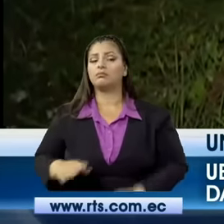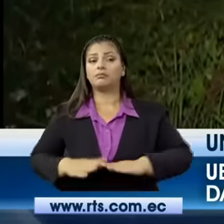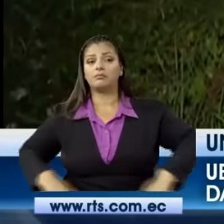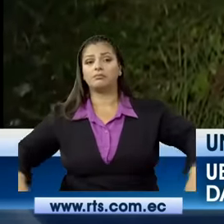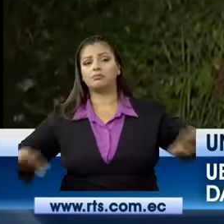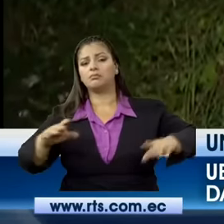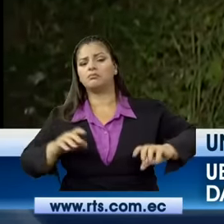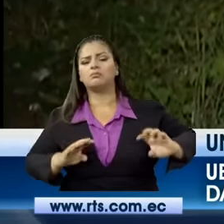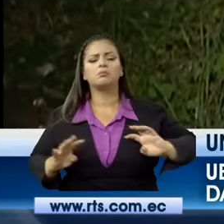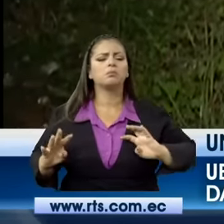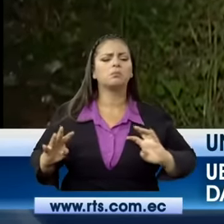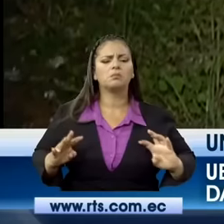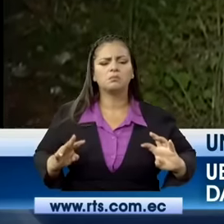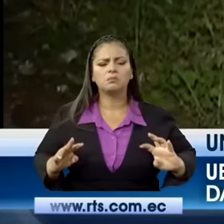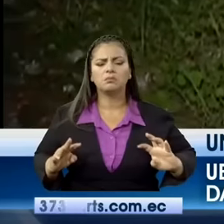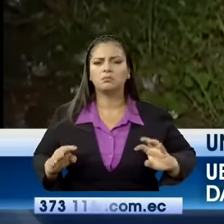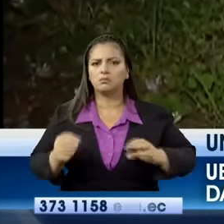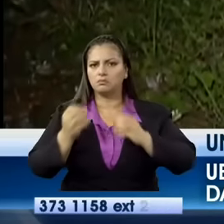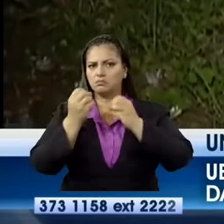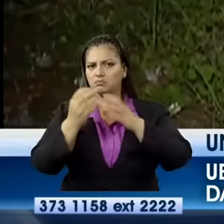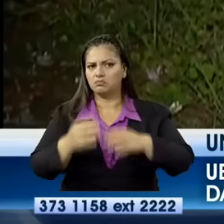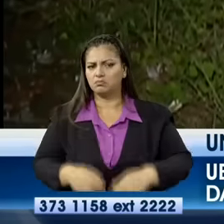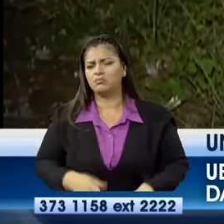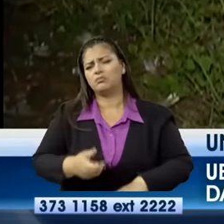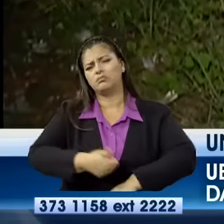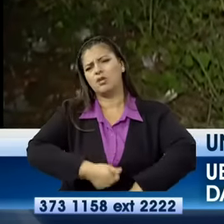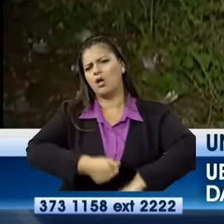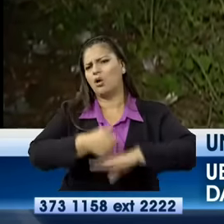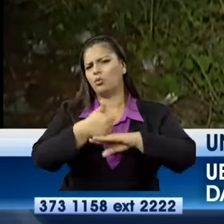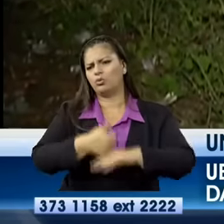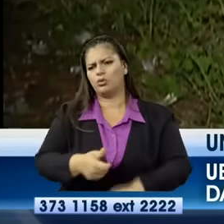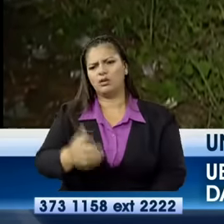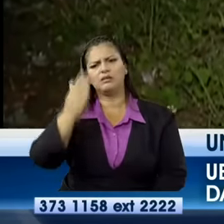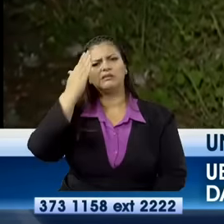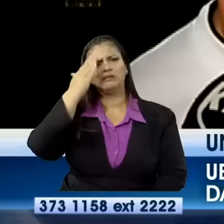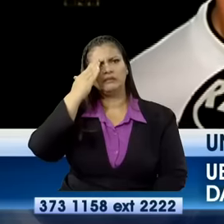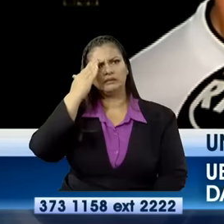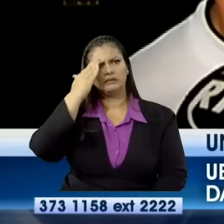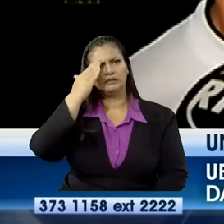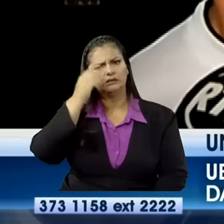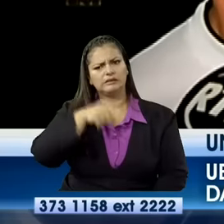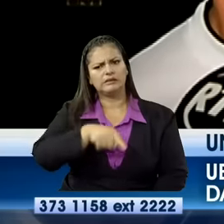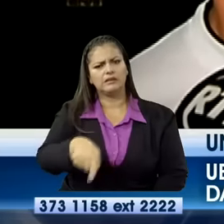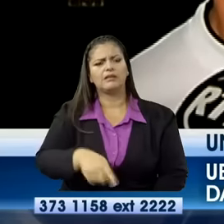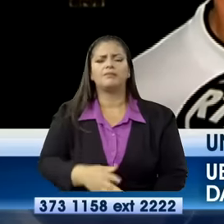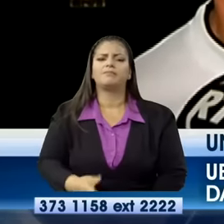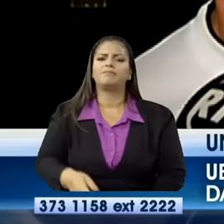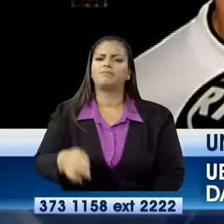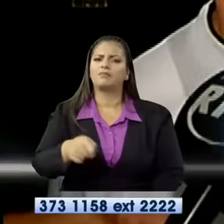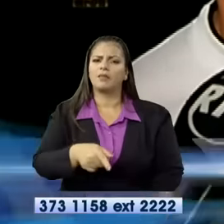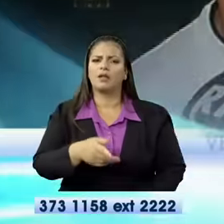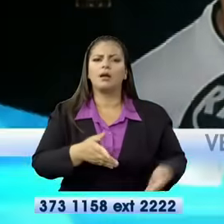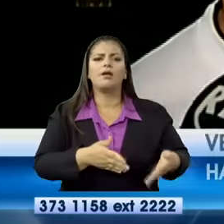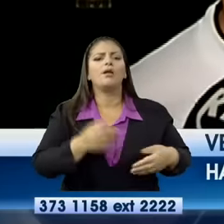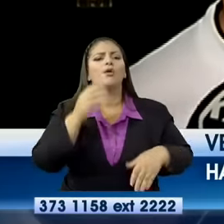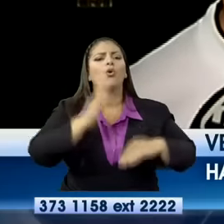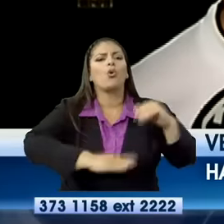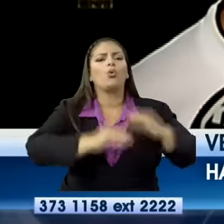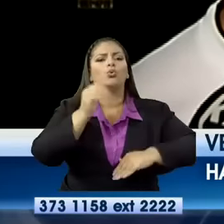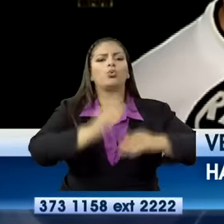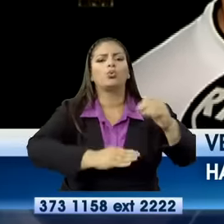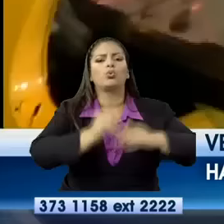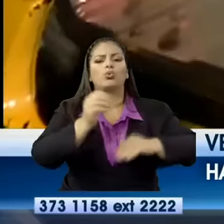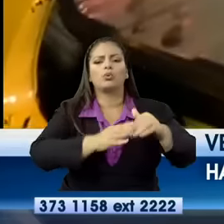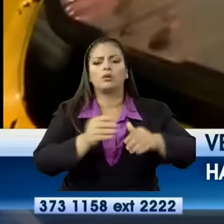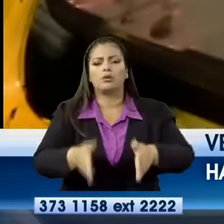de accidentes en el lugares que las autoridades tomen conocimiento de este lugar para que hagan un ducto cajón y amplíen más la vía